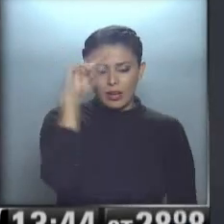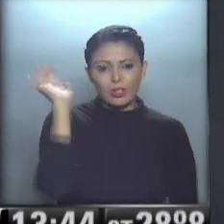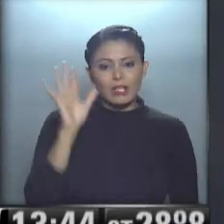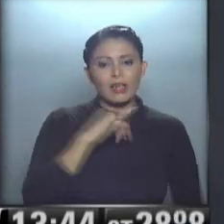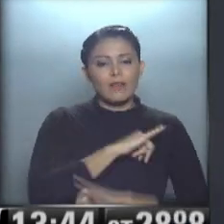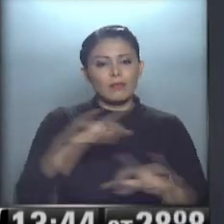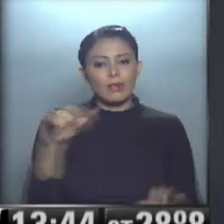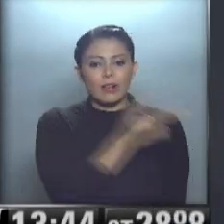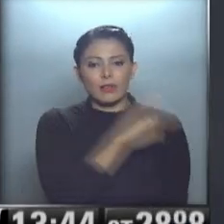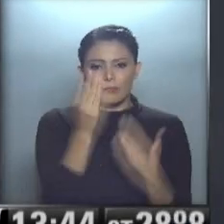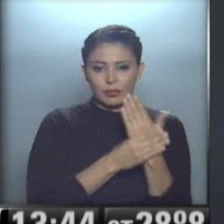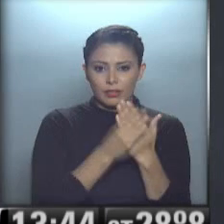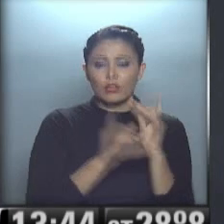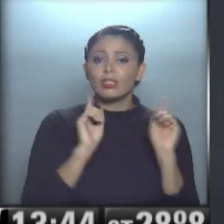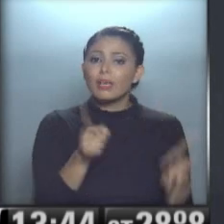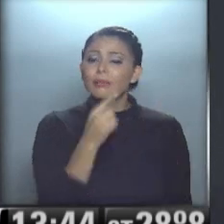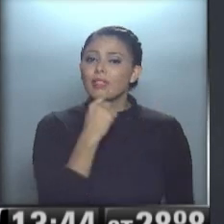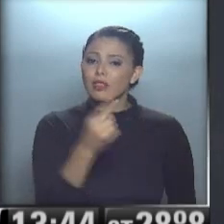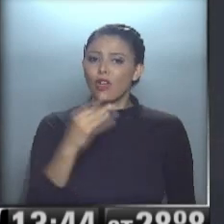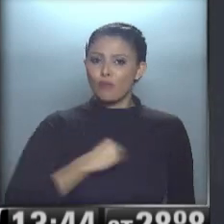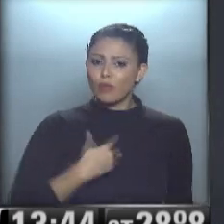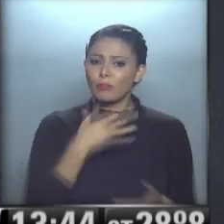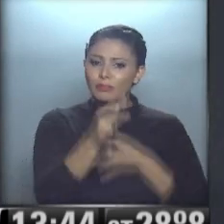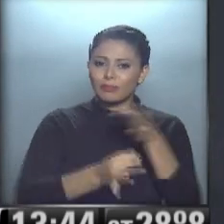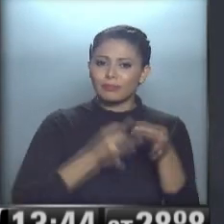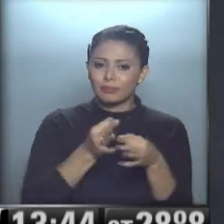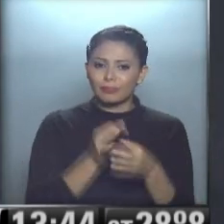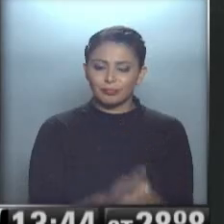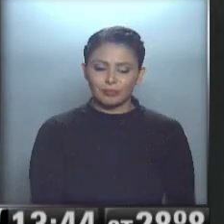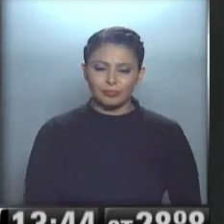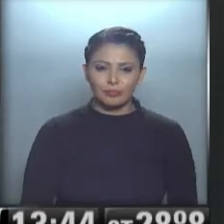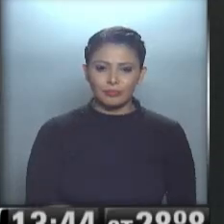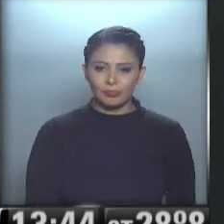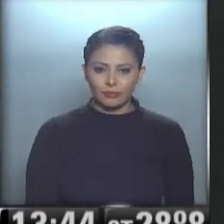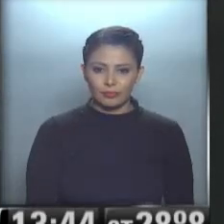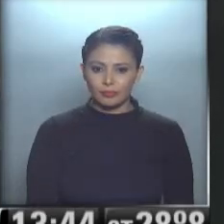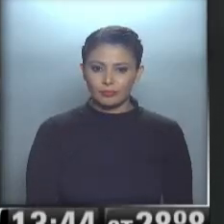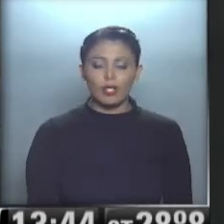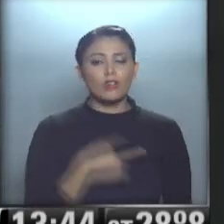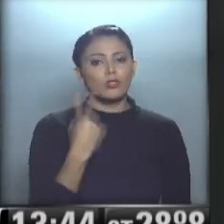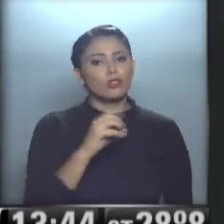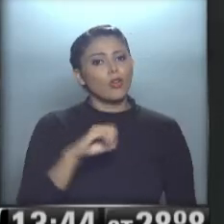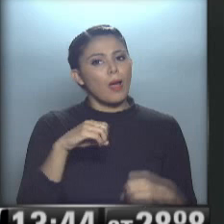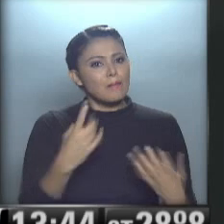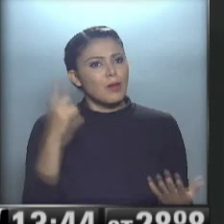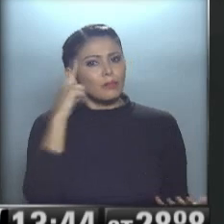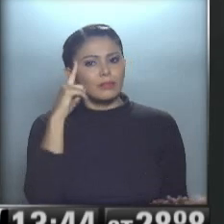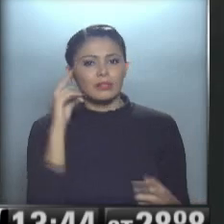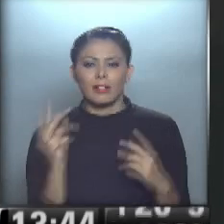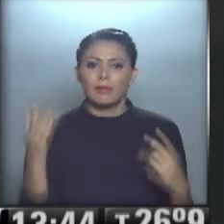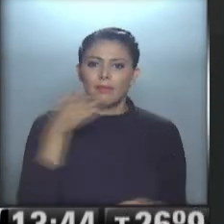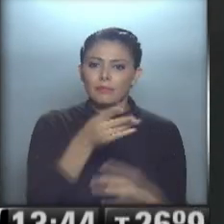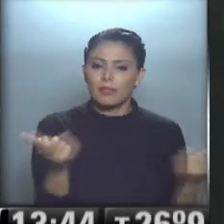jefe de gabinete Jorge capitanich quien destacó también la voluntad de diálogo del gobierno nosotros vamos con las mejores expectativas a la reunión que